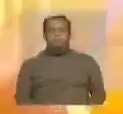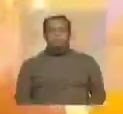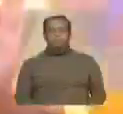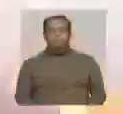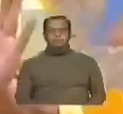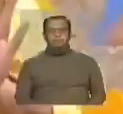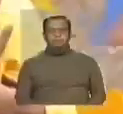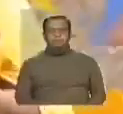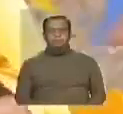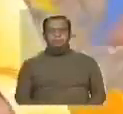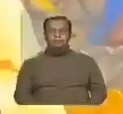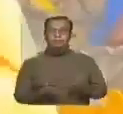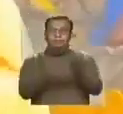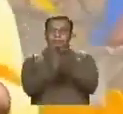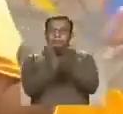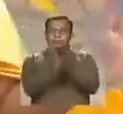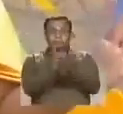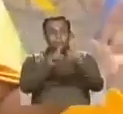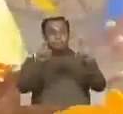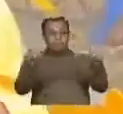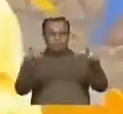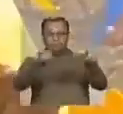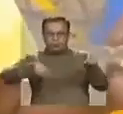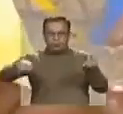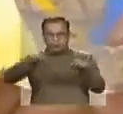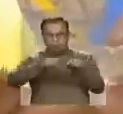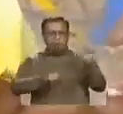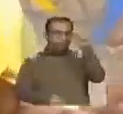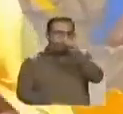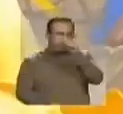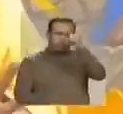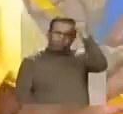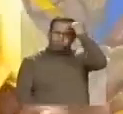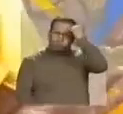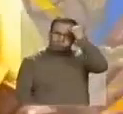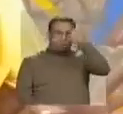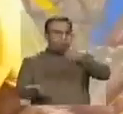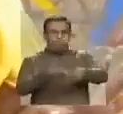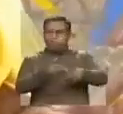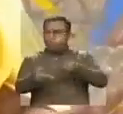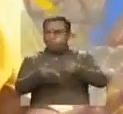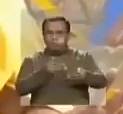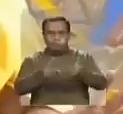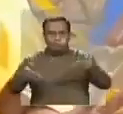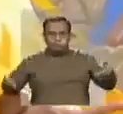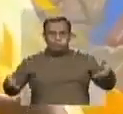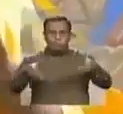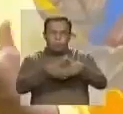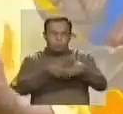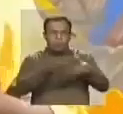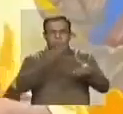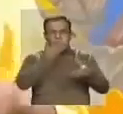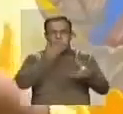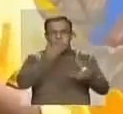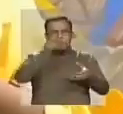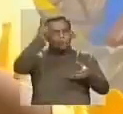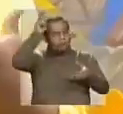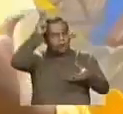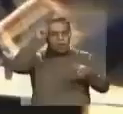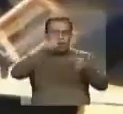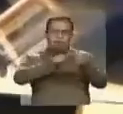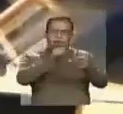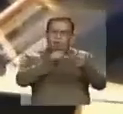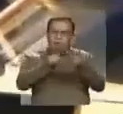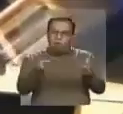La Cátedra de Estudios Afro tiene que todo el mundo, todos los profesores, independientemente de su etnia y de su mestizaje y de